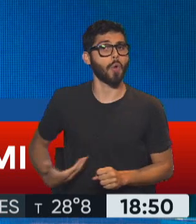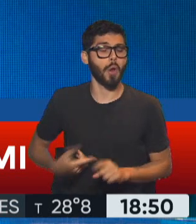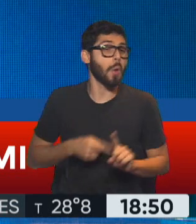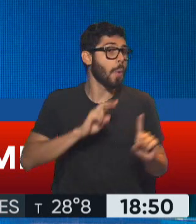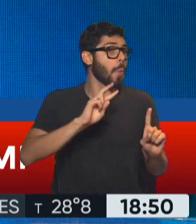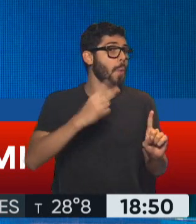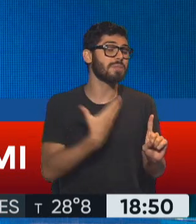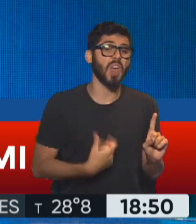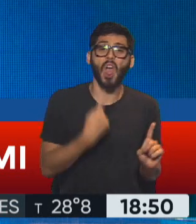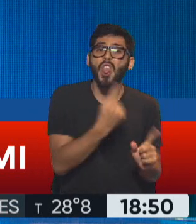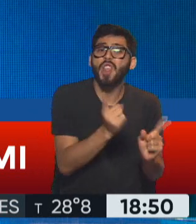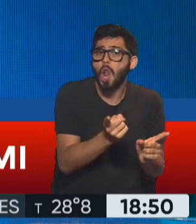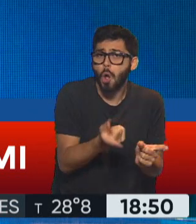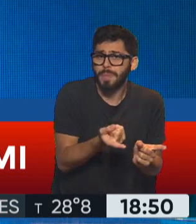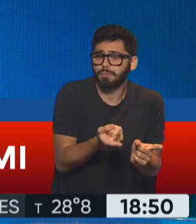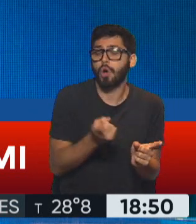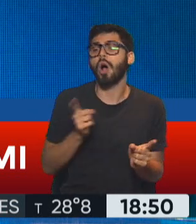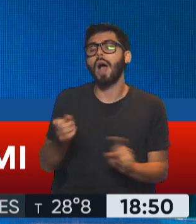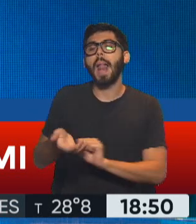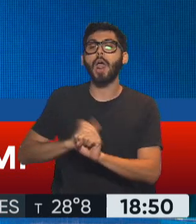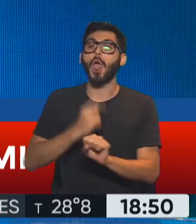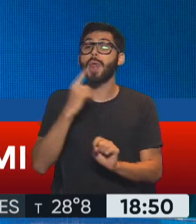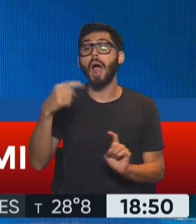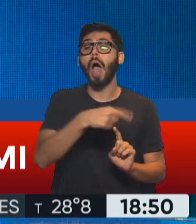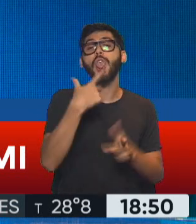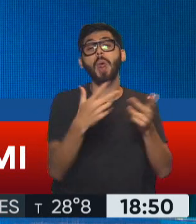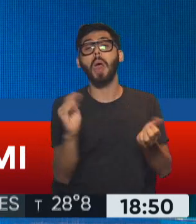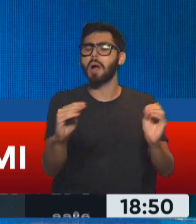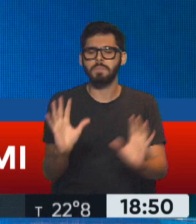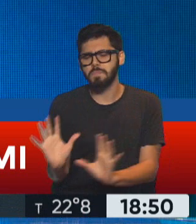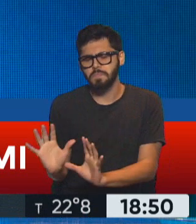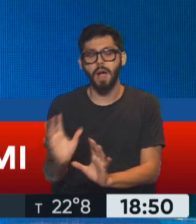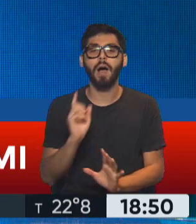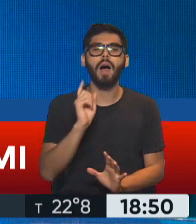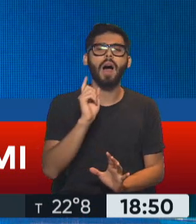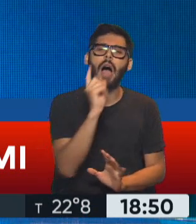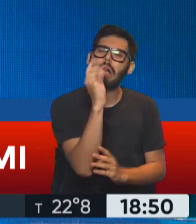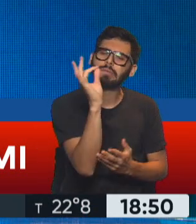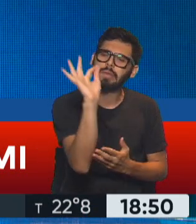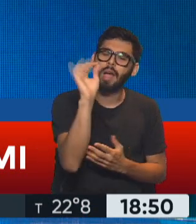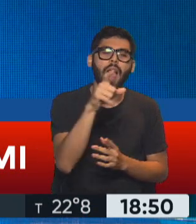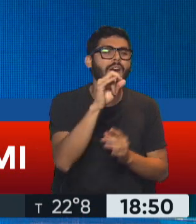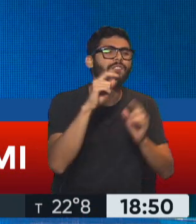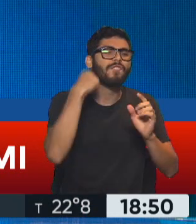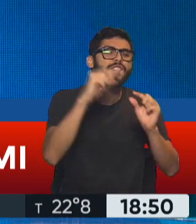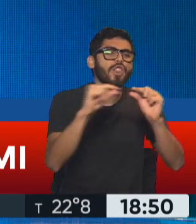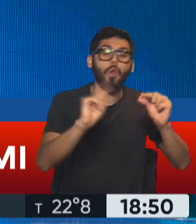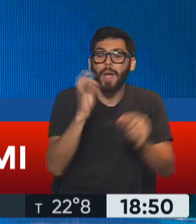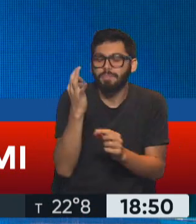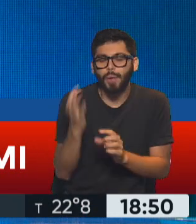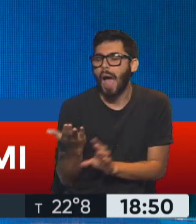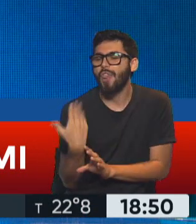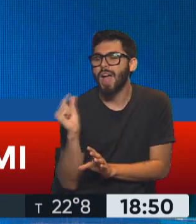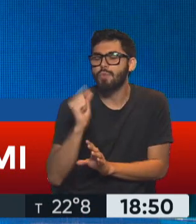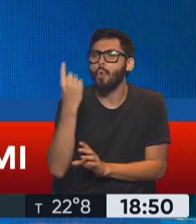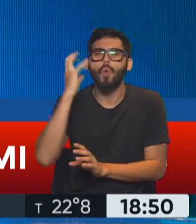la interpretación que haya intentado Rodríguez Larreta. Te sumo un datito que no llegamos a meterlo en el informe porque pasó hace un ratito en